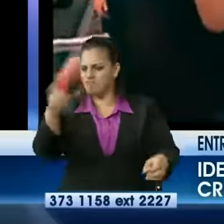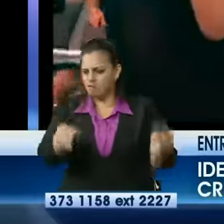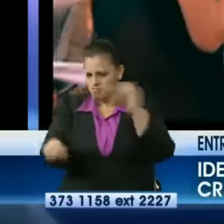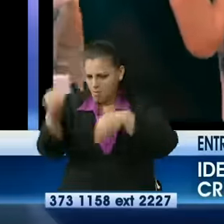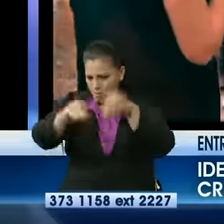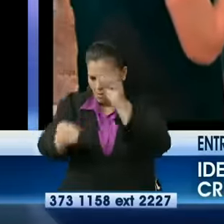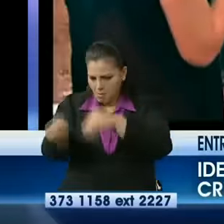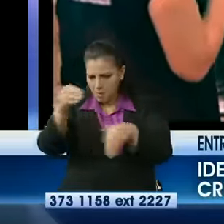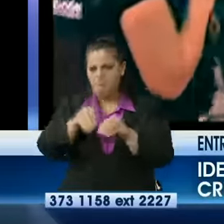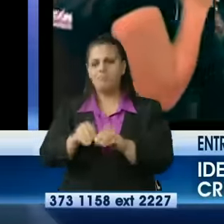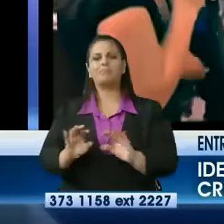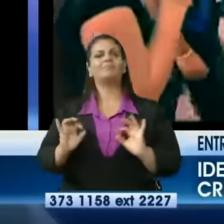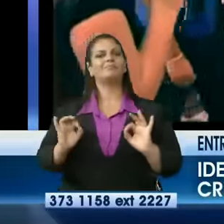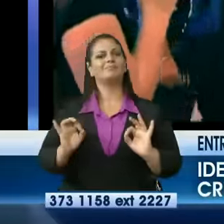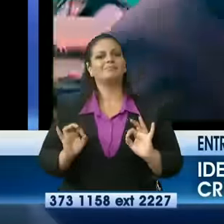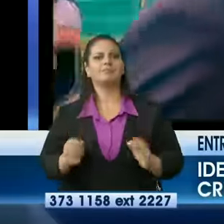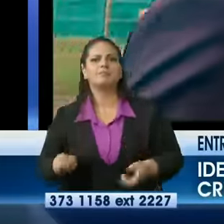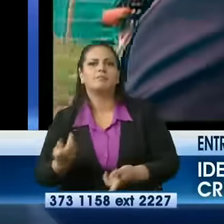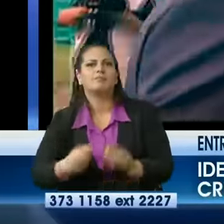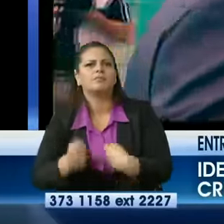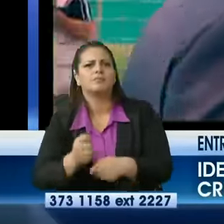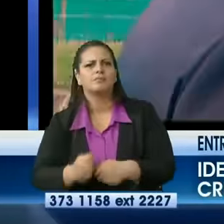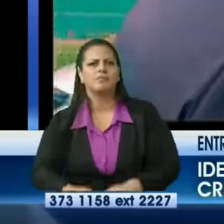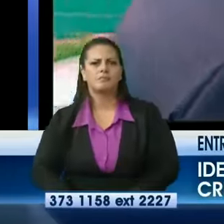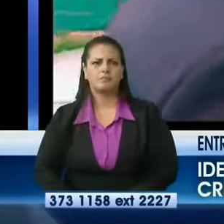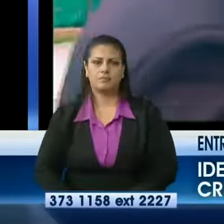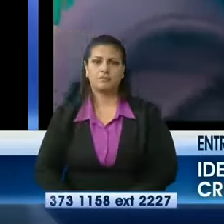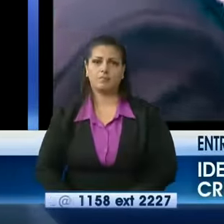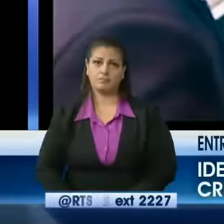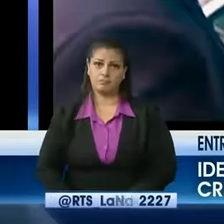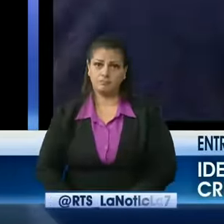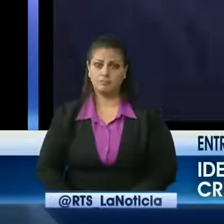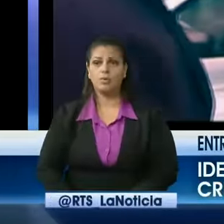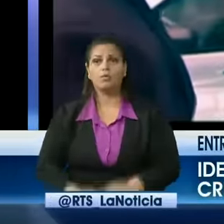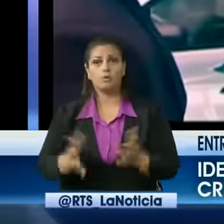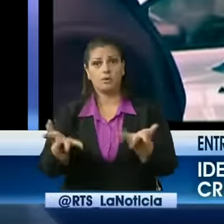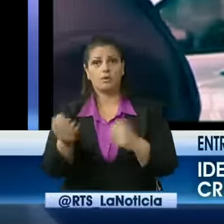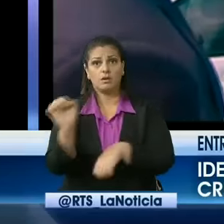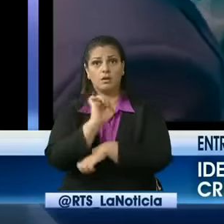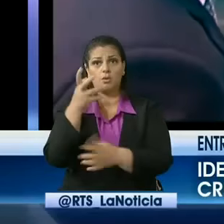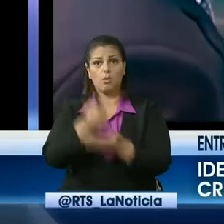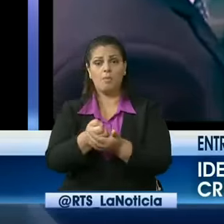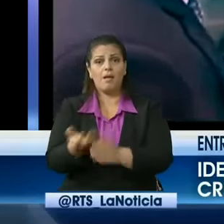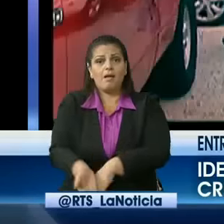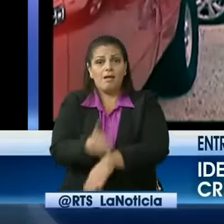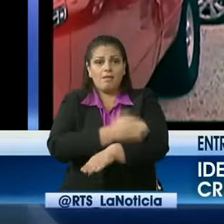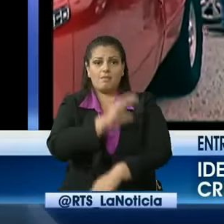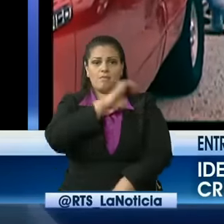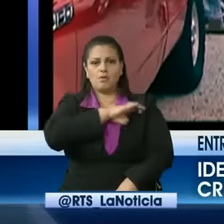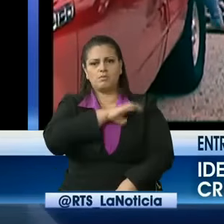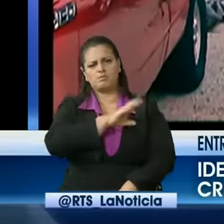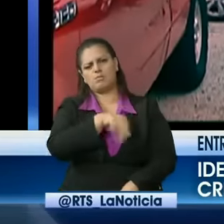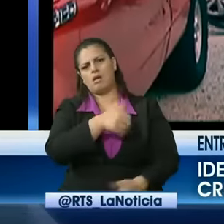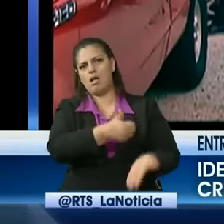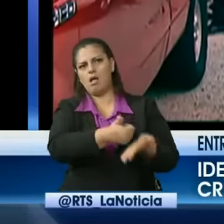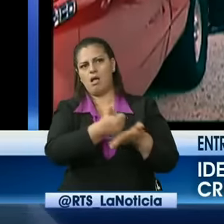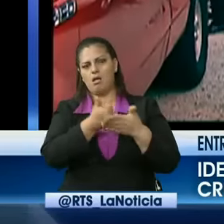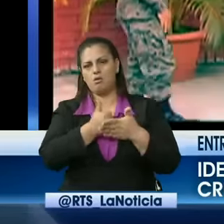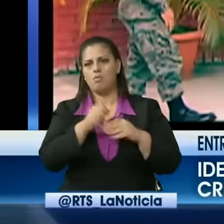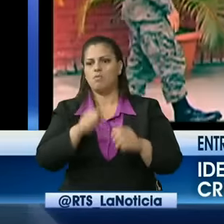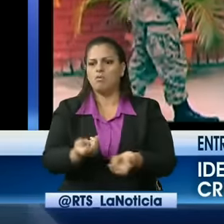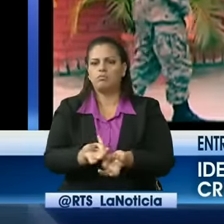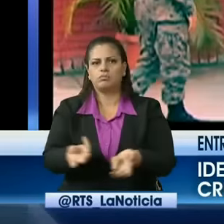tipo de situación. ¿Por qué? Porque los revisadores que van a sacar las improntas, ellos son las primeras personas que toman contacto, tanto en la numeración de